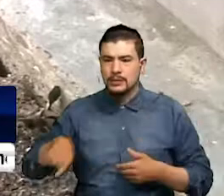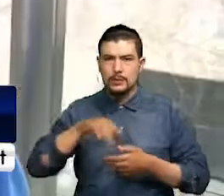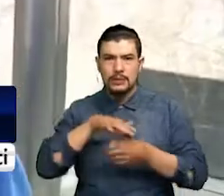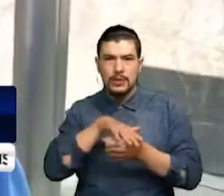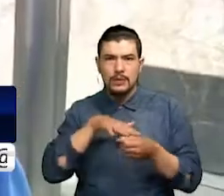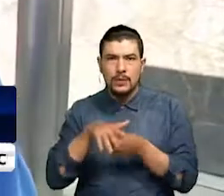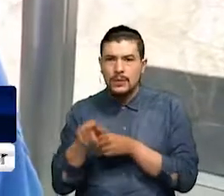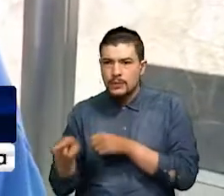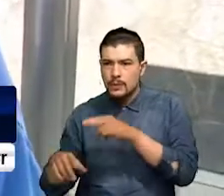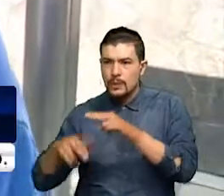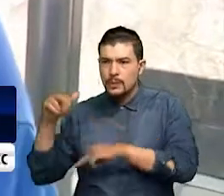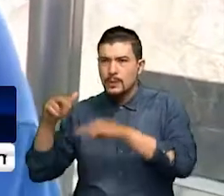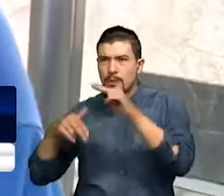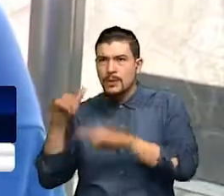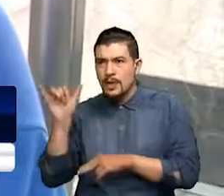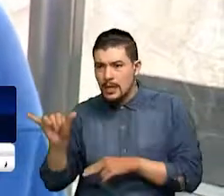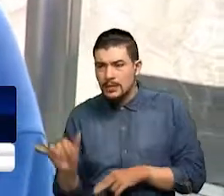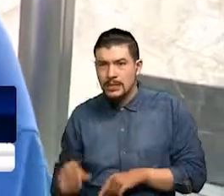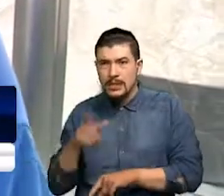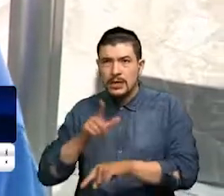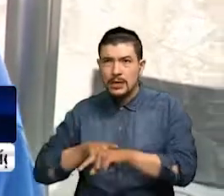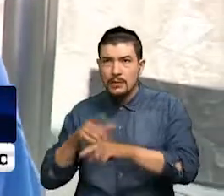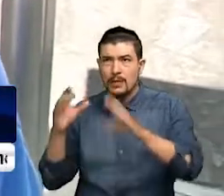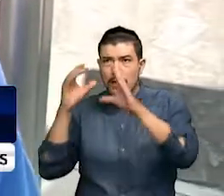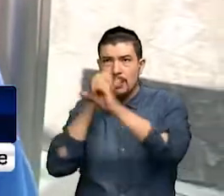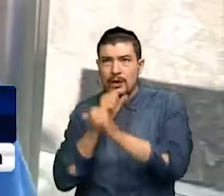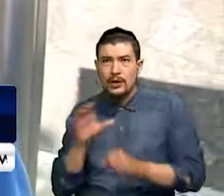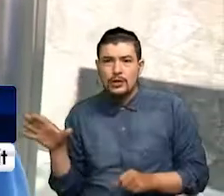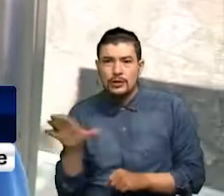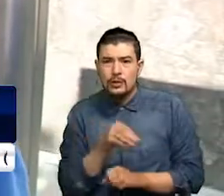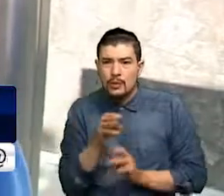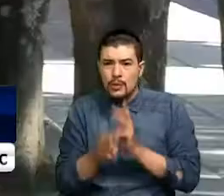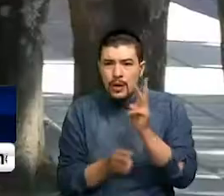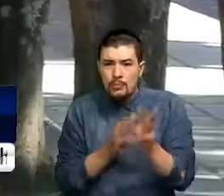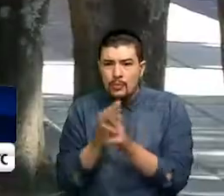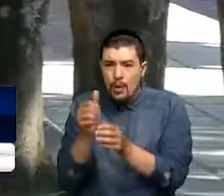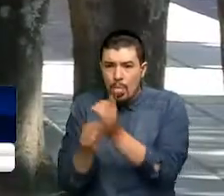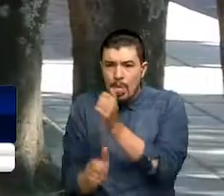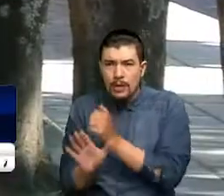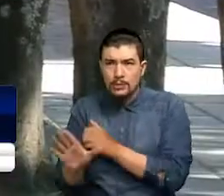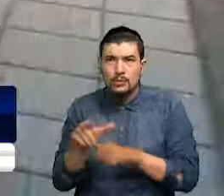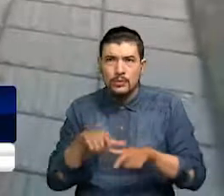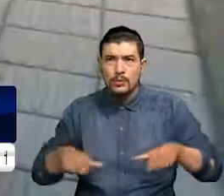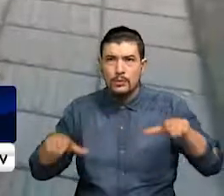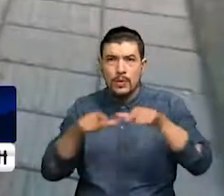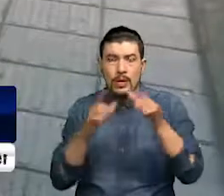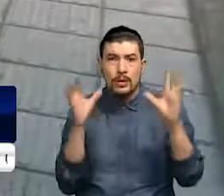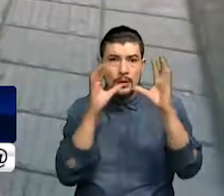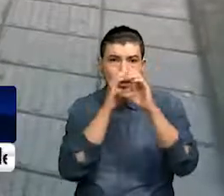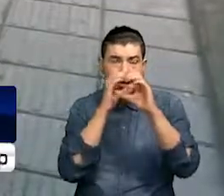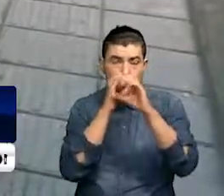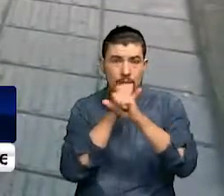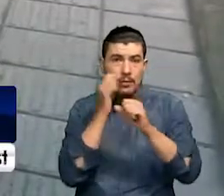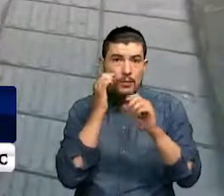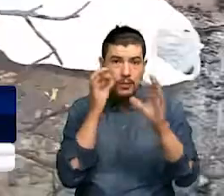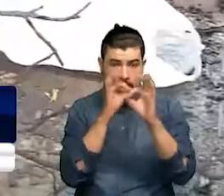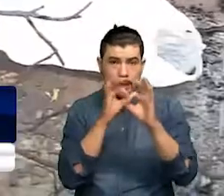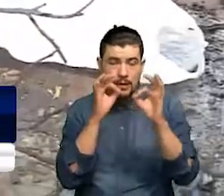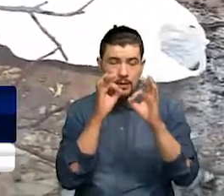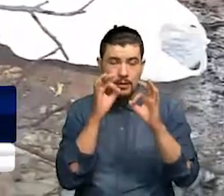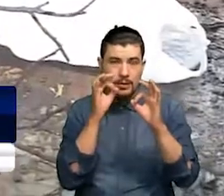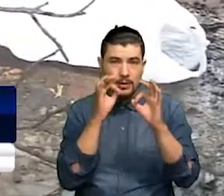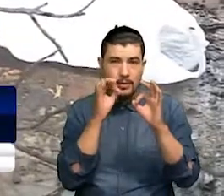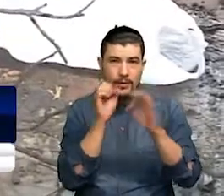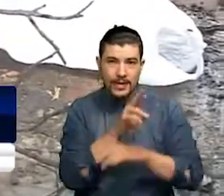construyó cristiano así en las horas de la oscuridad todo mundo hace su desecho al oriente de noticias busco a fuentes de la alcaldía para dar a